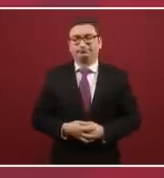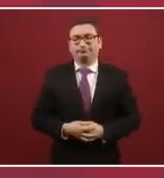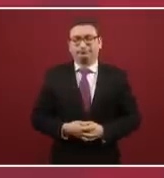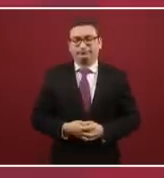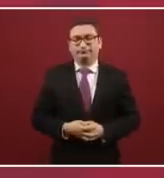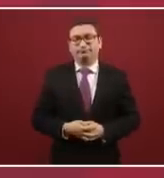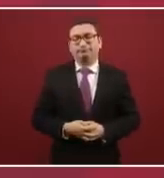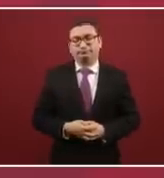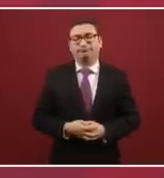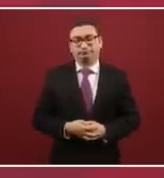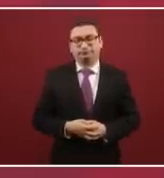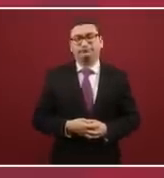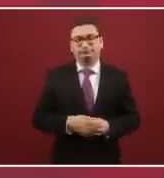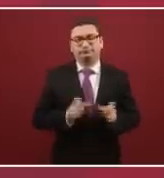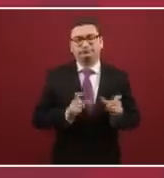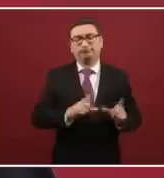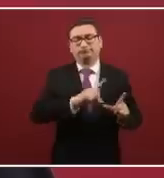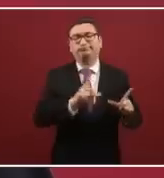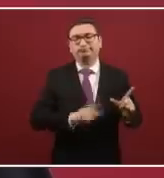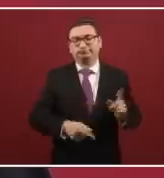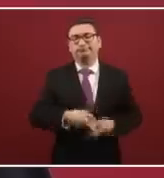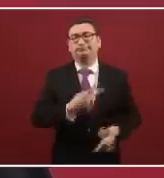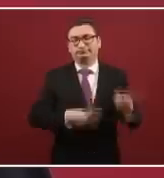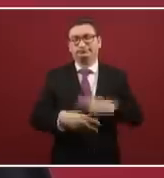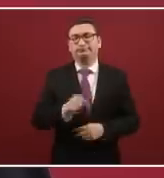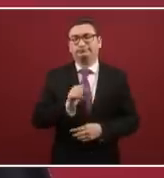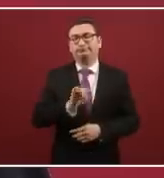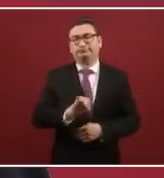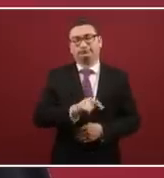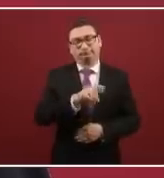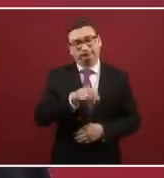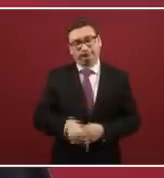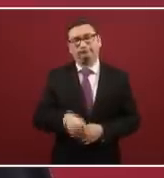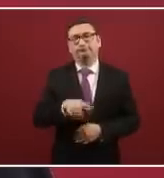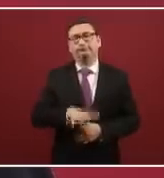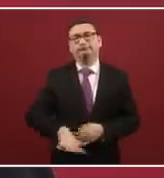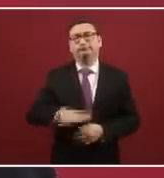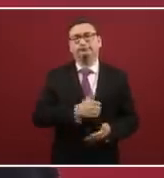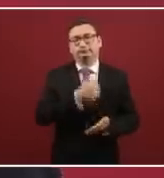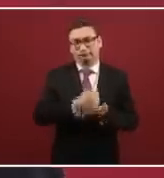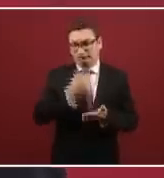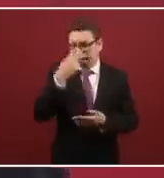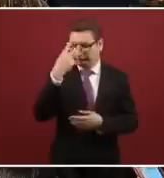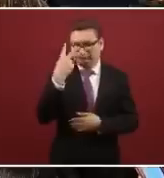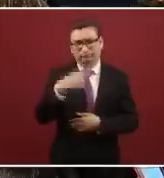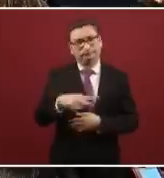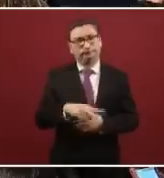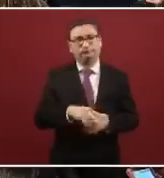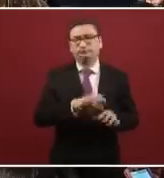sí va a haber Guardia Nacional en la Ciudad de México, en todo